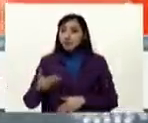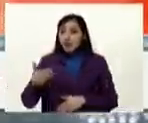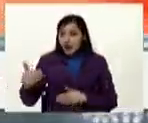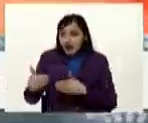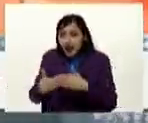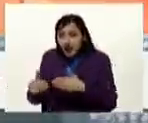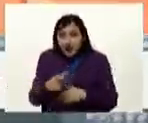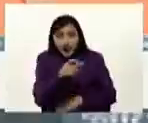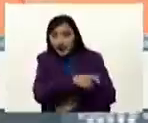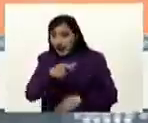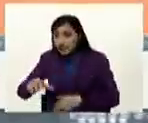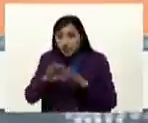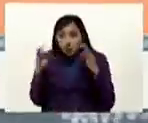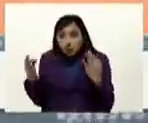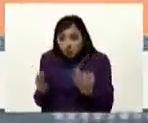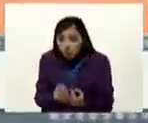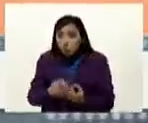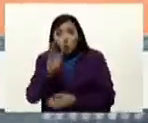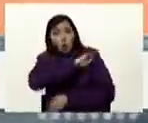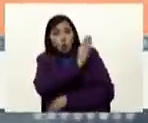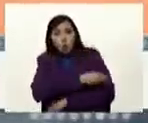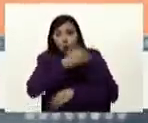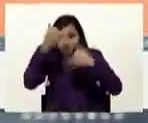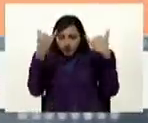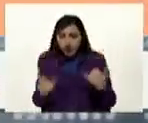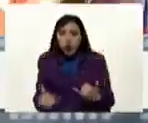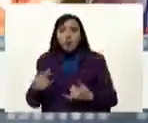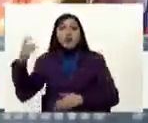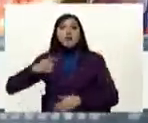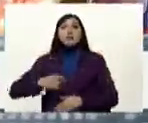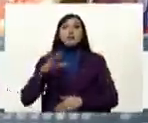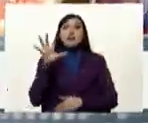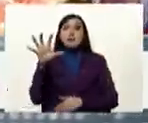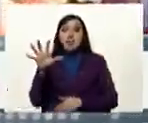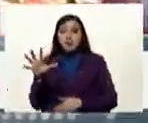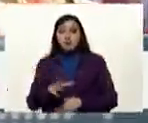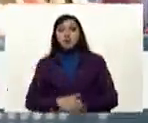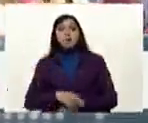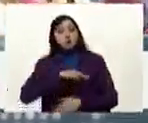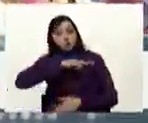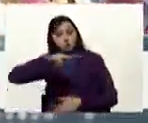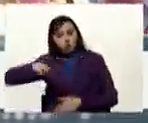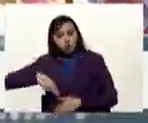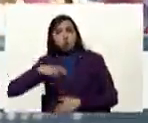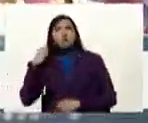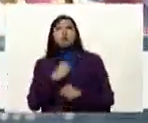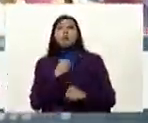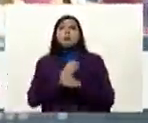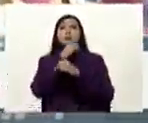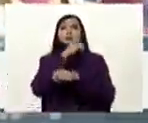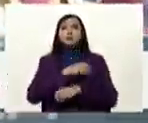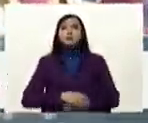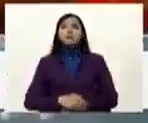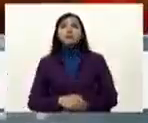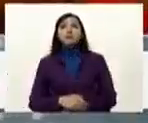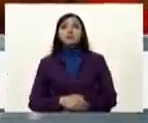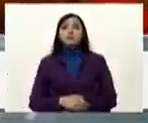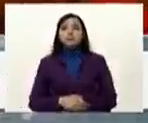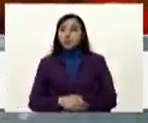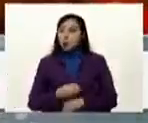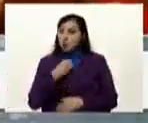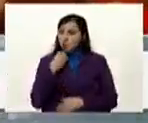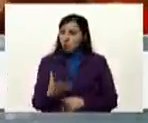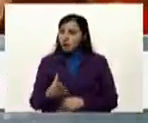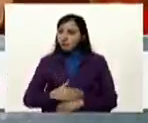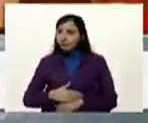que fortalecerlo y justamente en estos momentos que el país lo necesita y la población, pues ahí estamos, presidente, atendiendo a la población. Muy bien, doctor